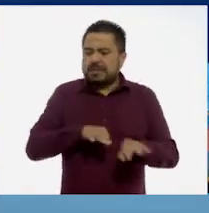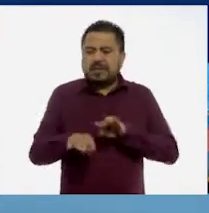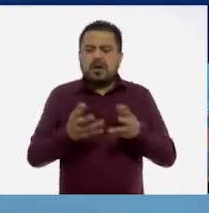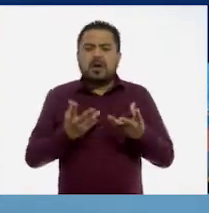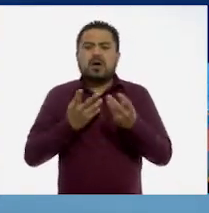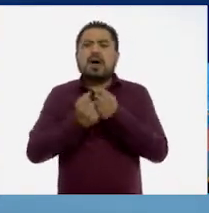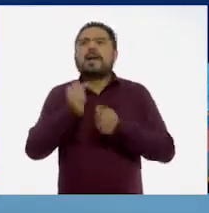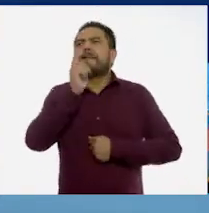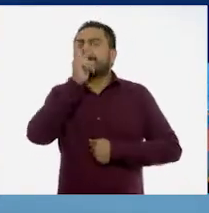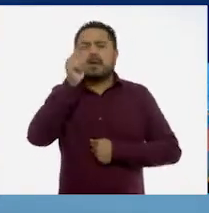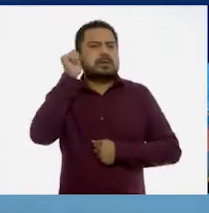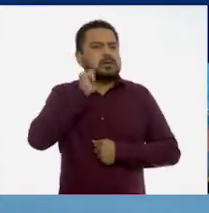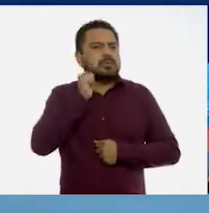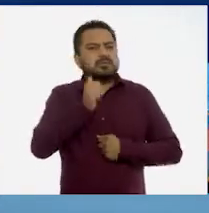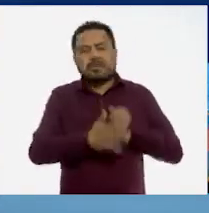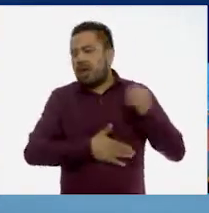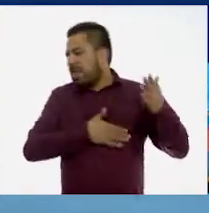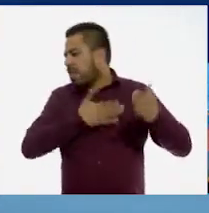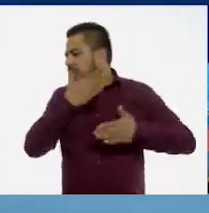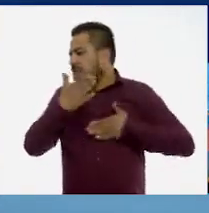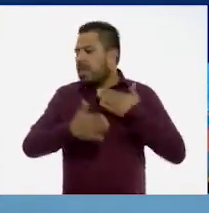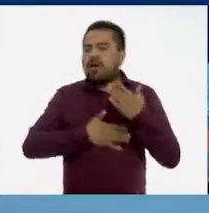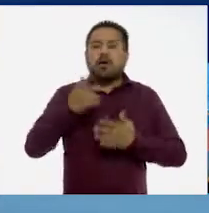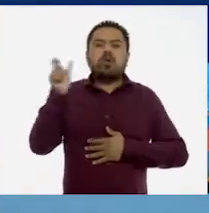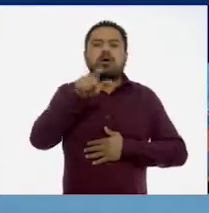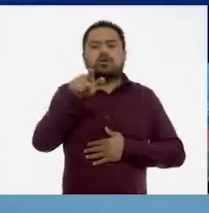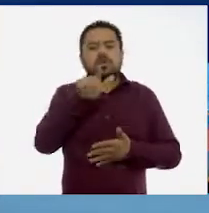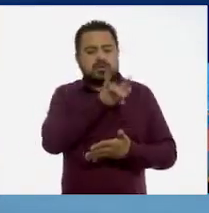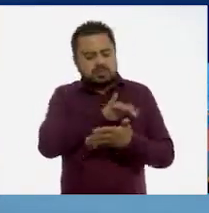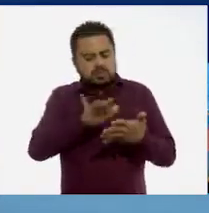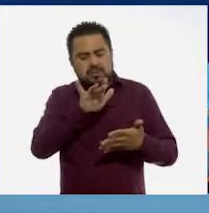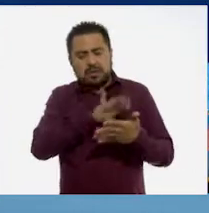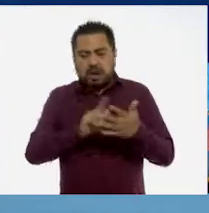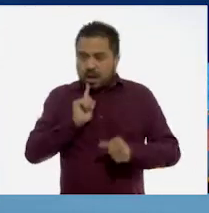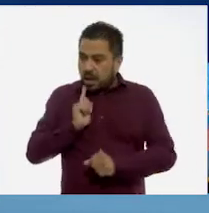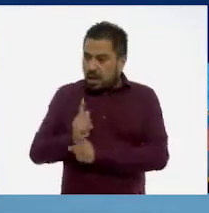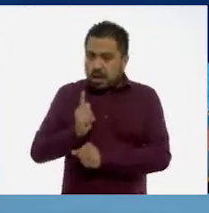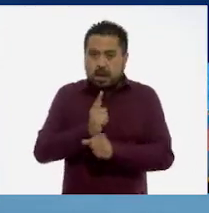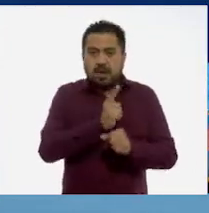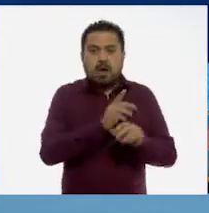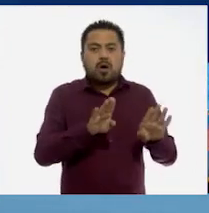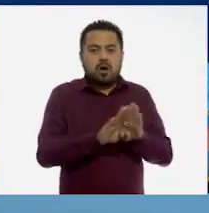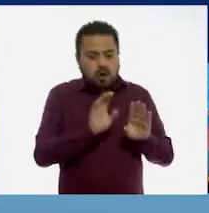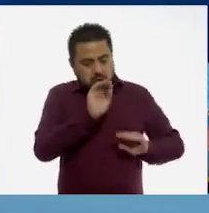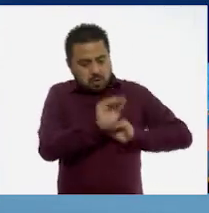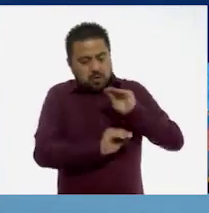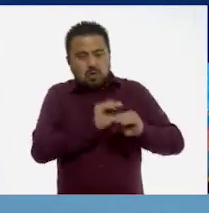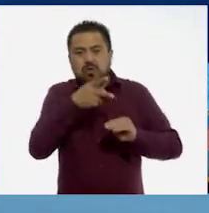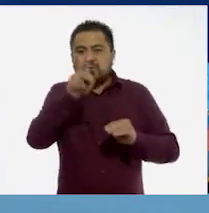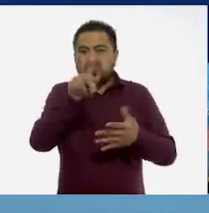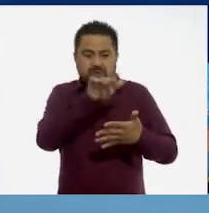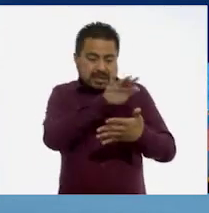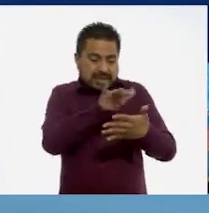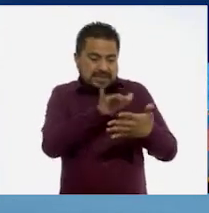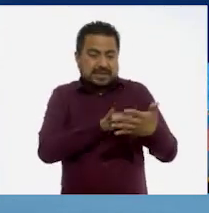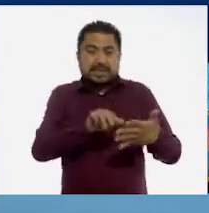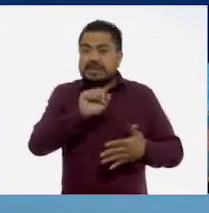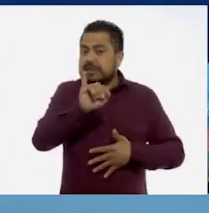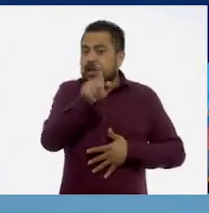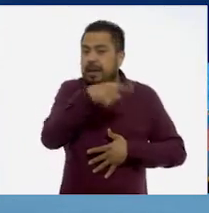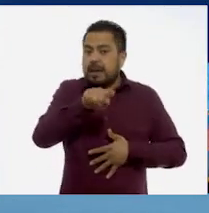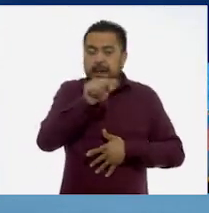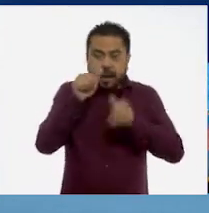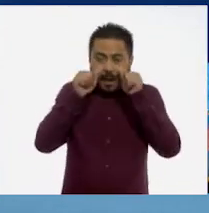las palabras siempre es divertido. Entonces, cuando vayas leyéndolo, te vas a dar cuenta cómo va quedando tu texto. Y si pusieron